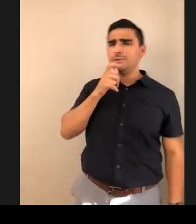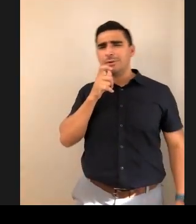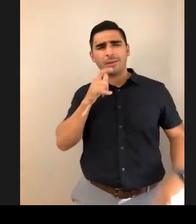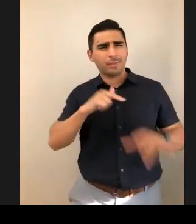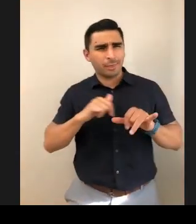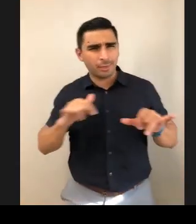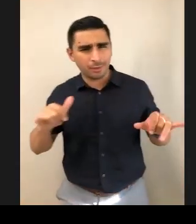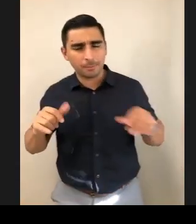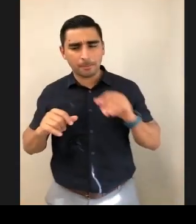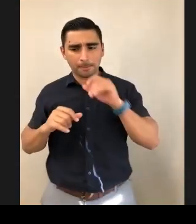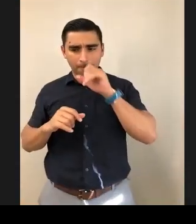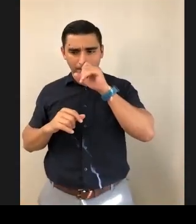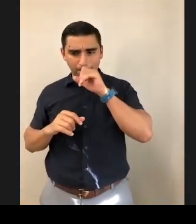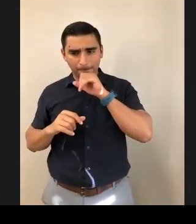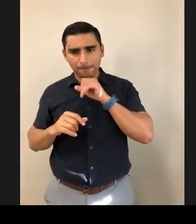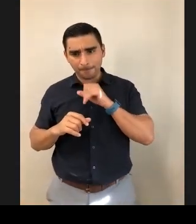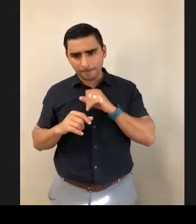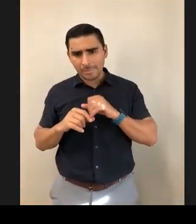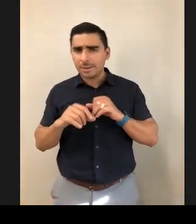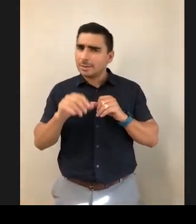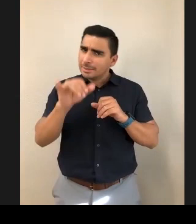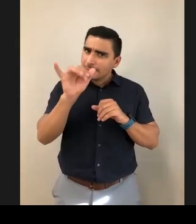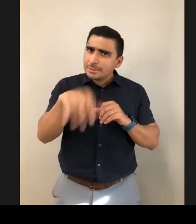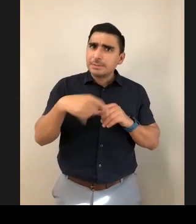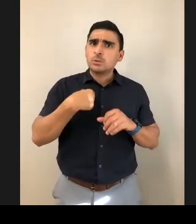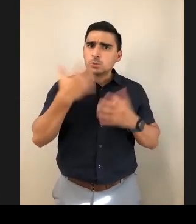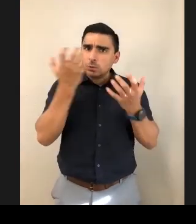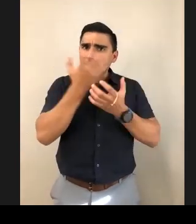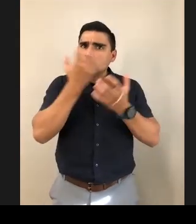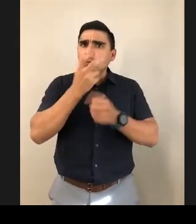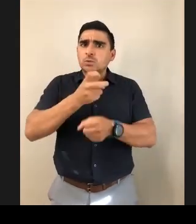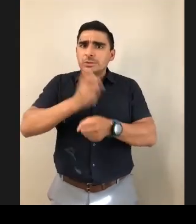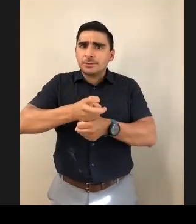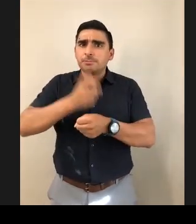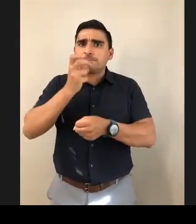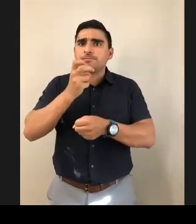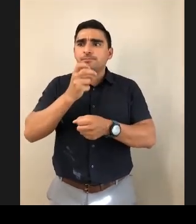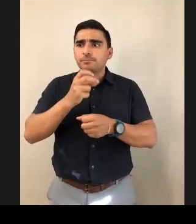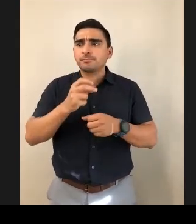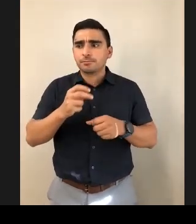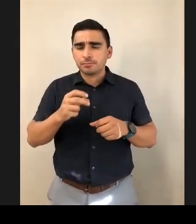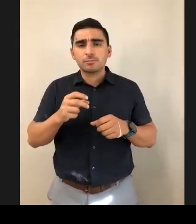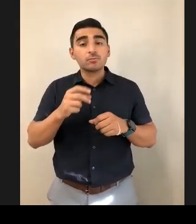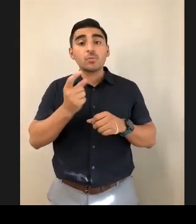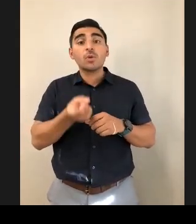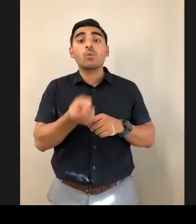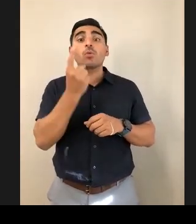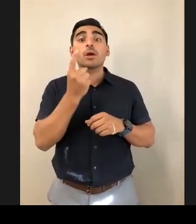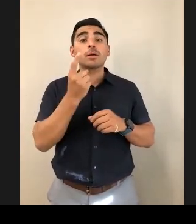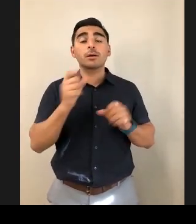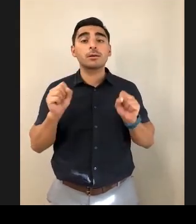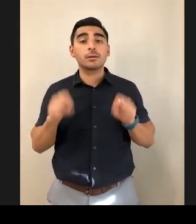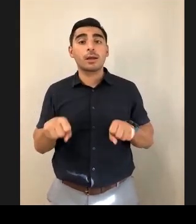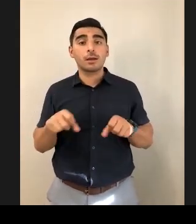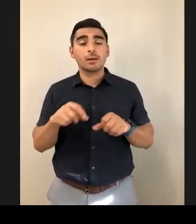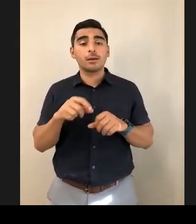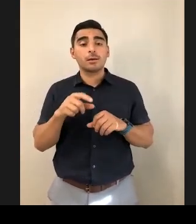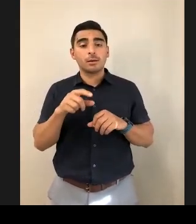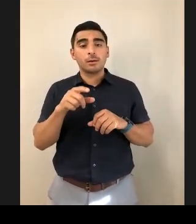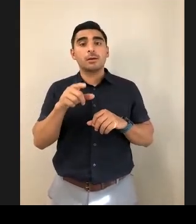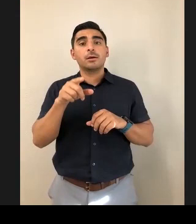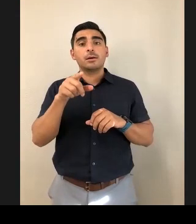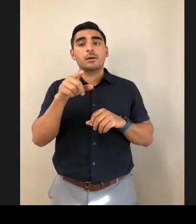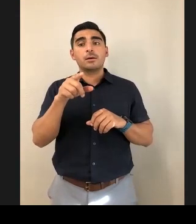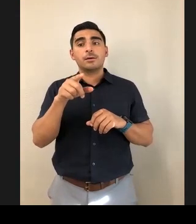y pretende que no me conoces, es algo muy difícil de contestar, pero una de las maneras es